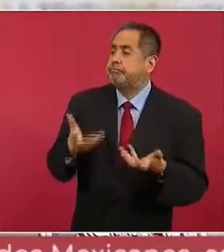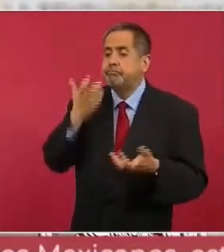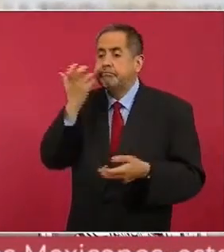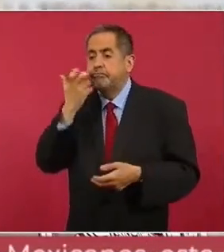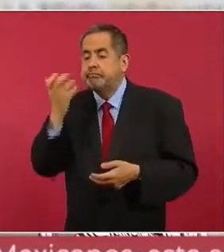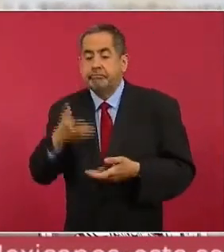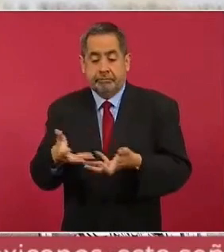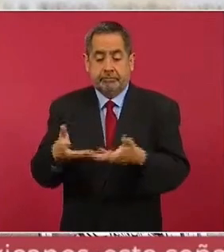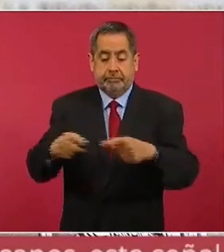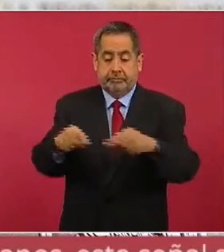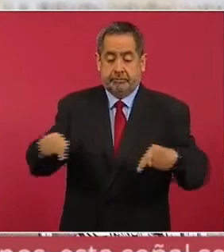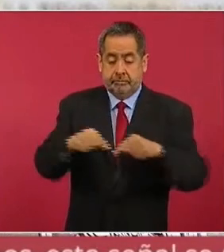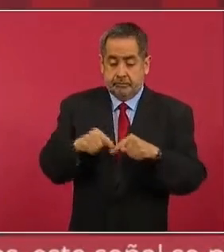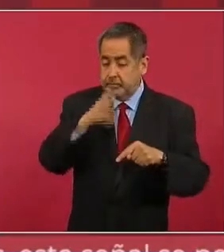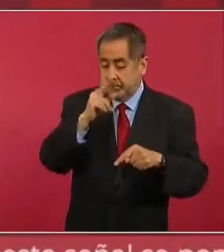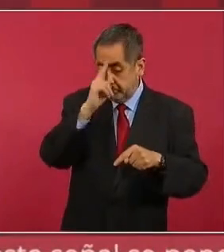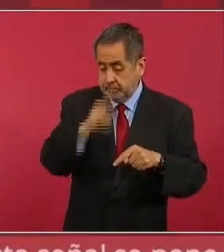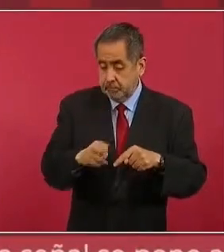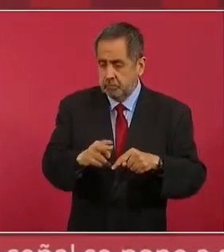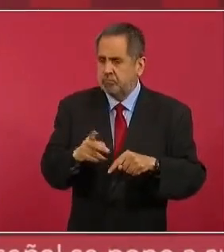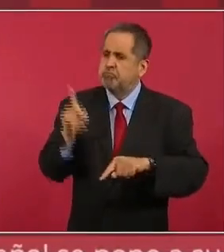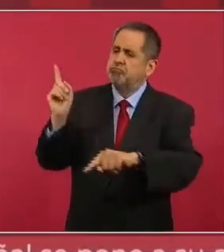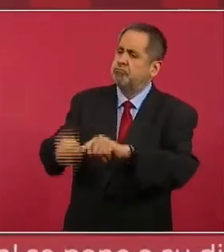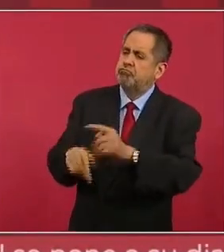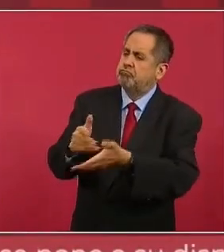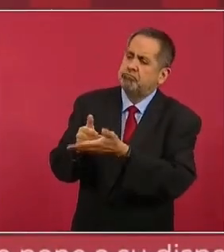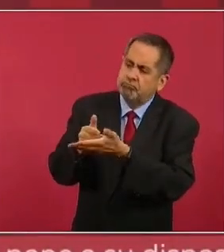con terrenos, despojan,